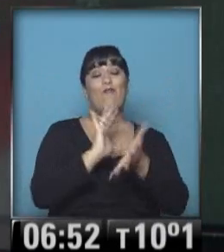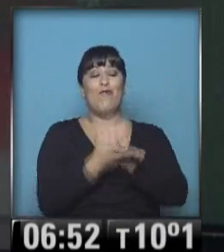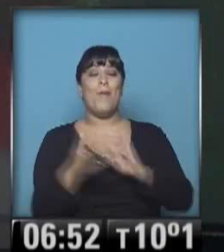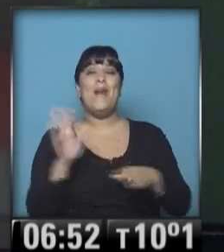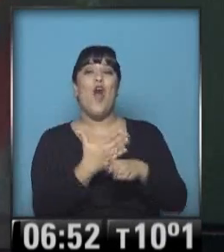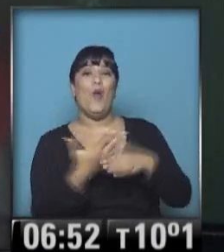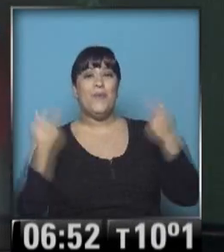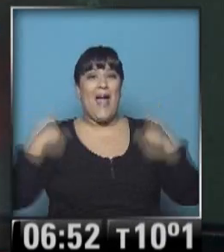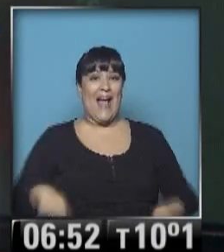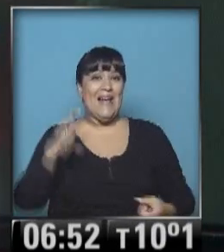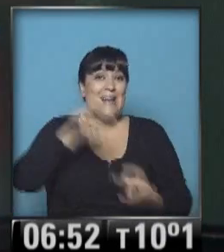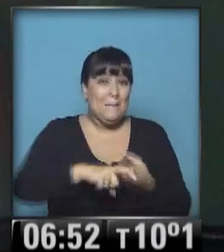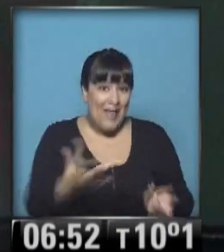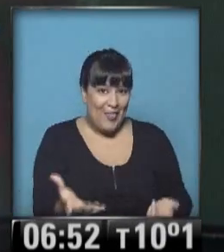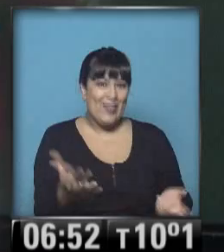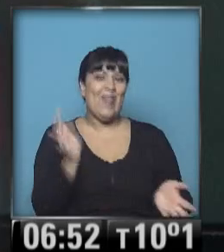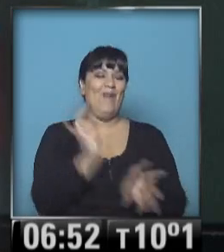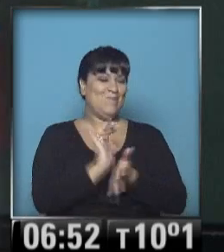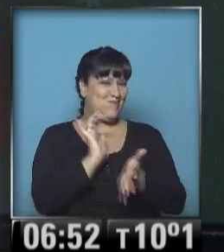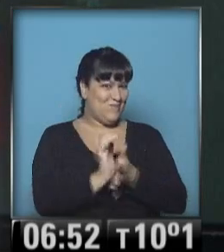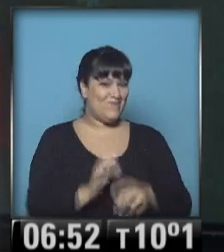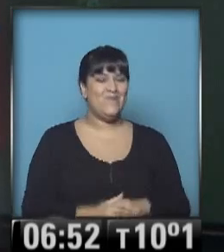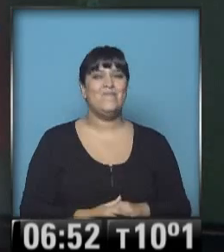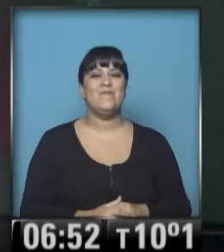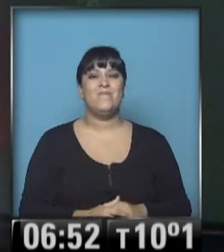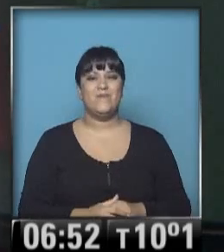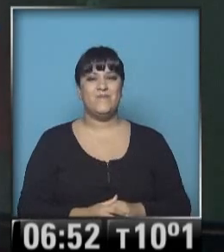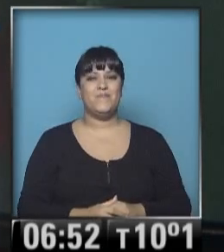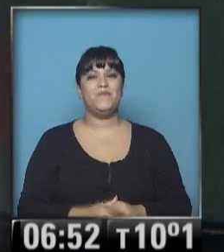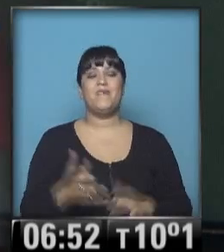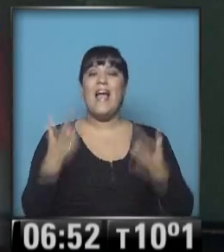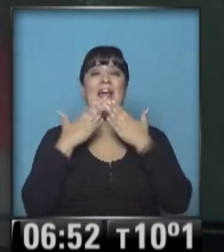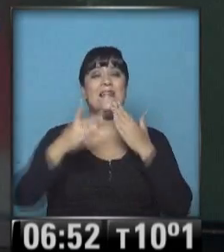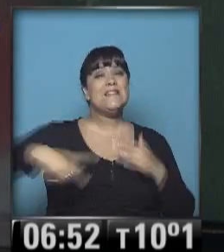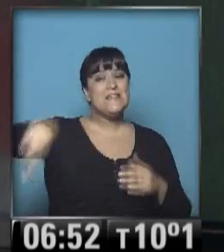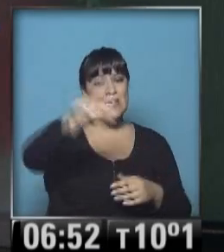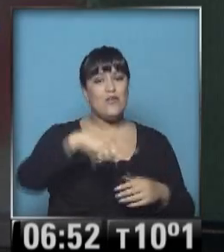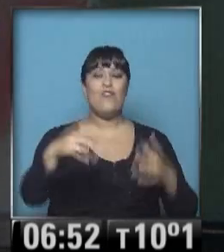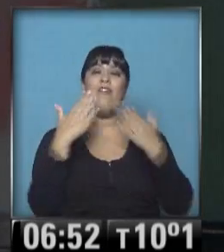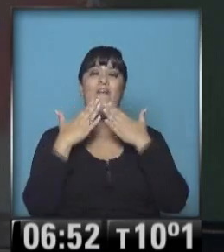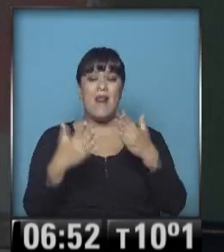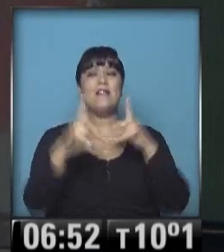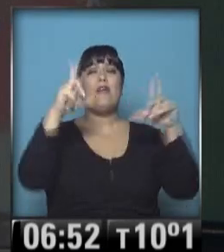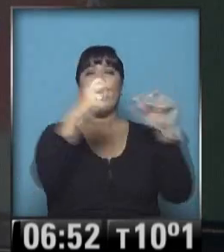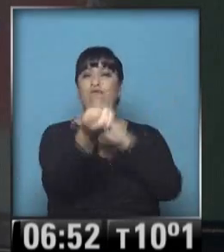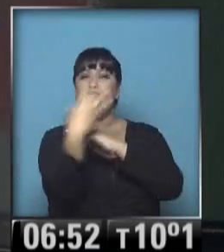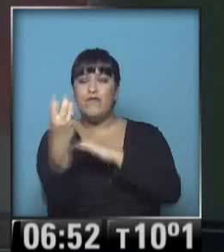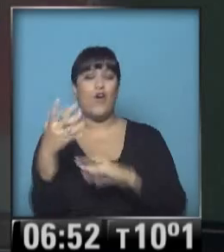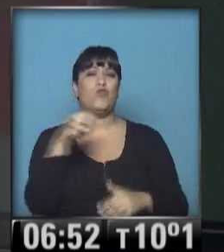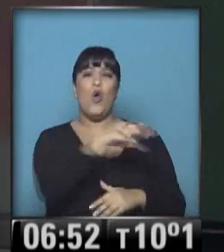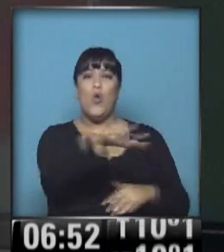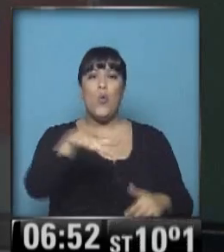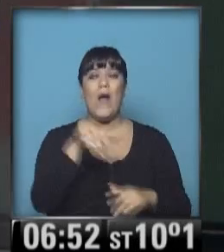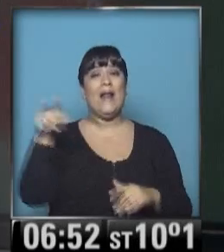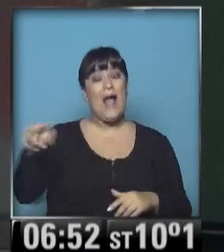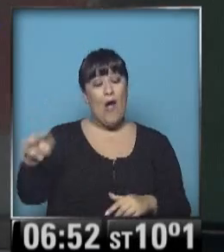gracias, tesoro. Ay, claro, no se espera nieve. Mi amor, gracias a todos ustedes. Gracias por las fotos, por los paisajes. Y